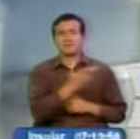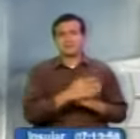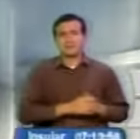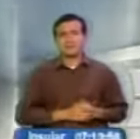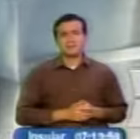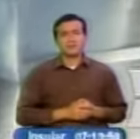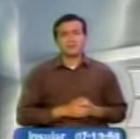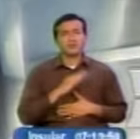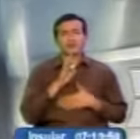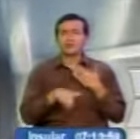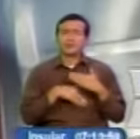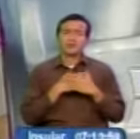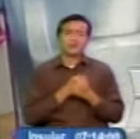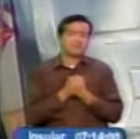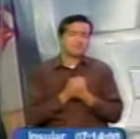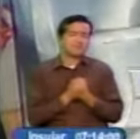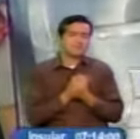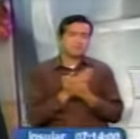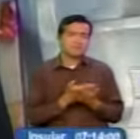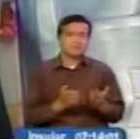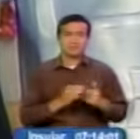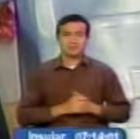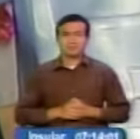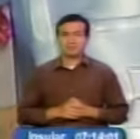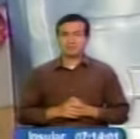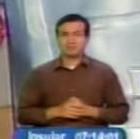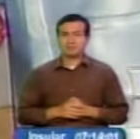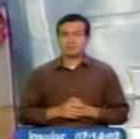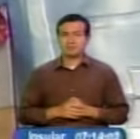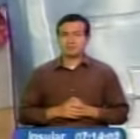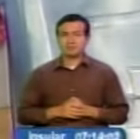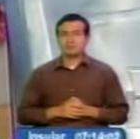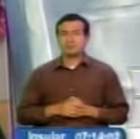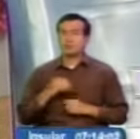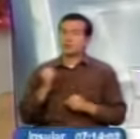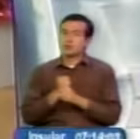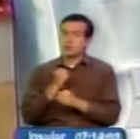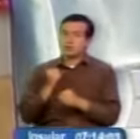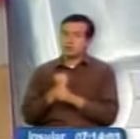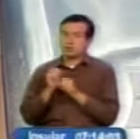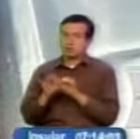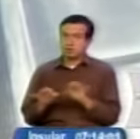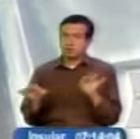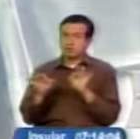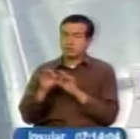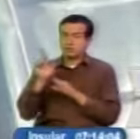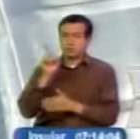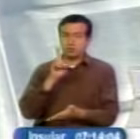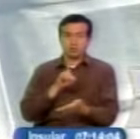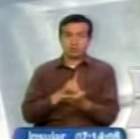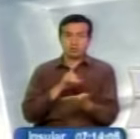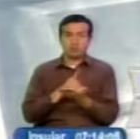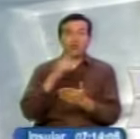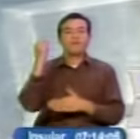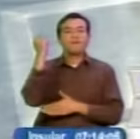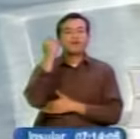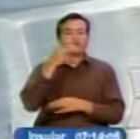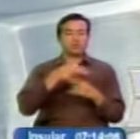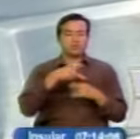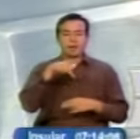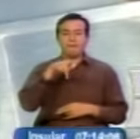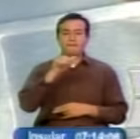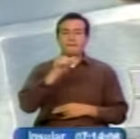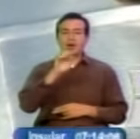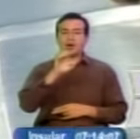es, todos le apreciamos aquí a la nena. Muy bien, muy bien. Bueno, este es el trabajo entonces de uno de los veterinarios de la Fundación